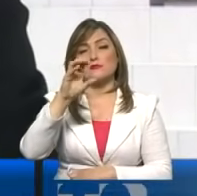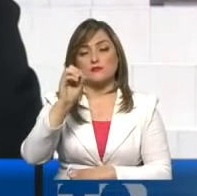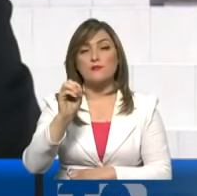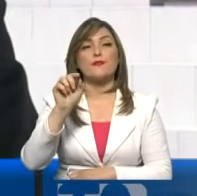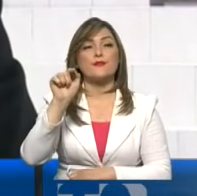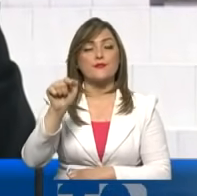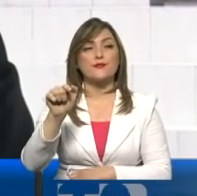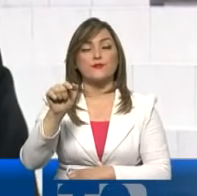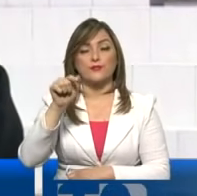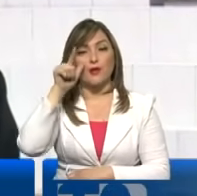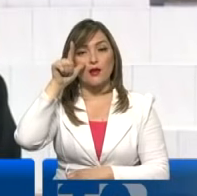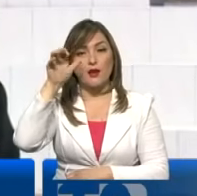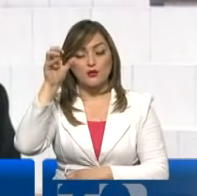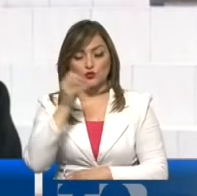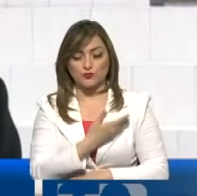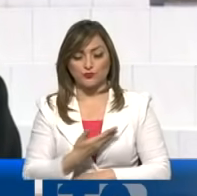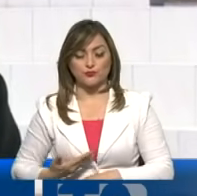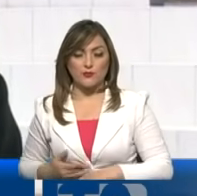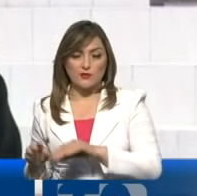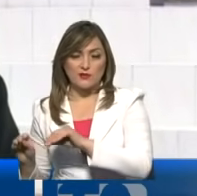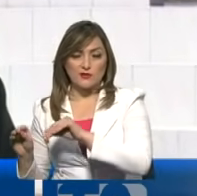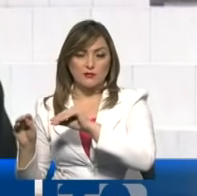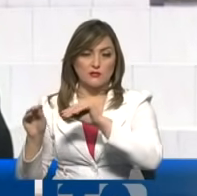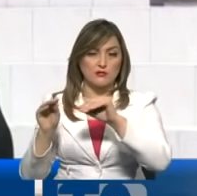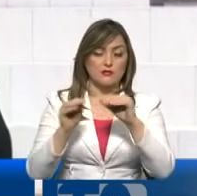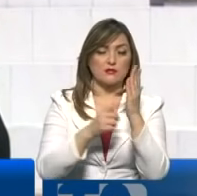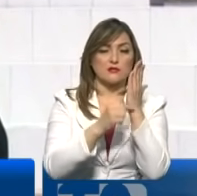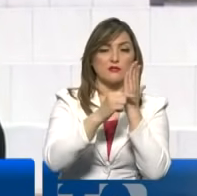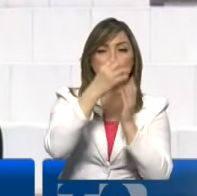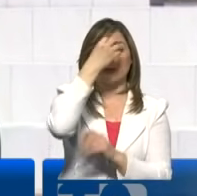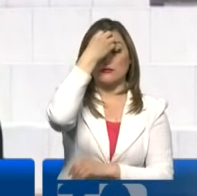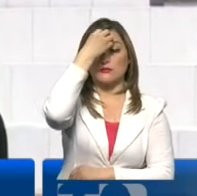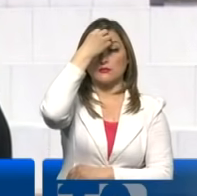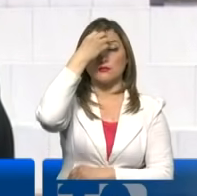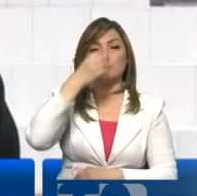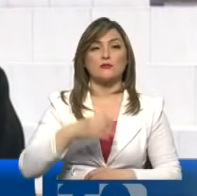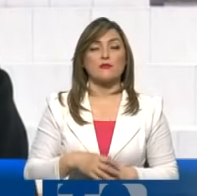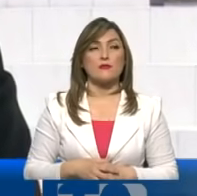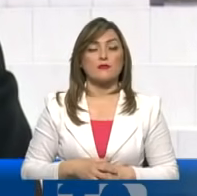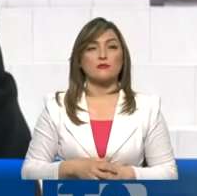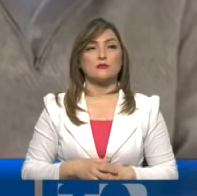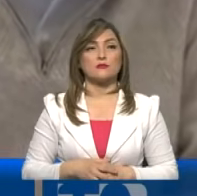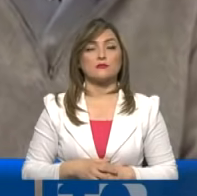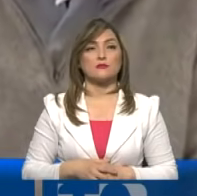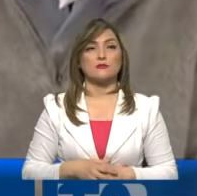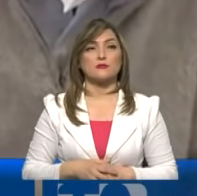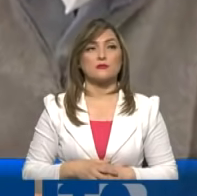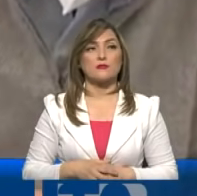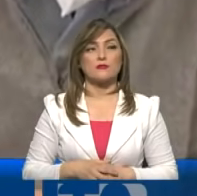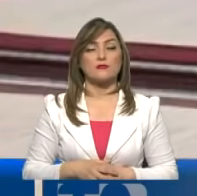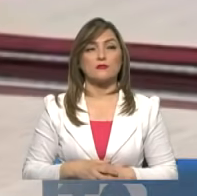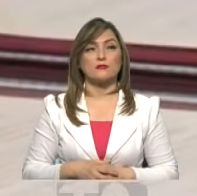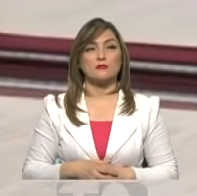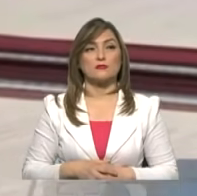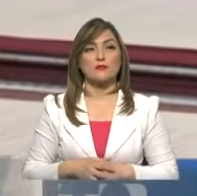acá el presidente Guillermo Lasso, junto a la ministra de Educación María Brown, y el secretario jurídico de la